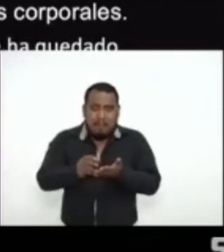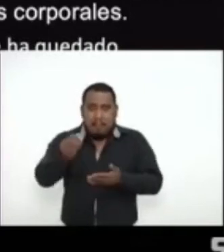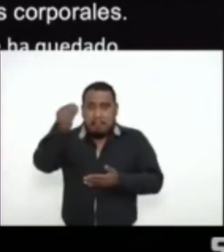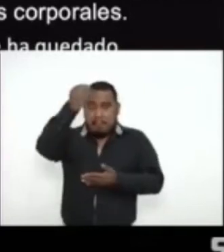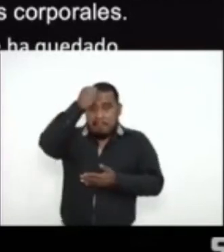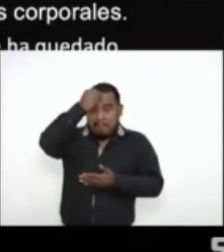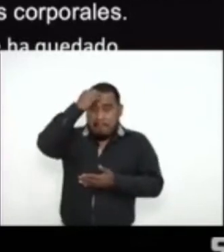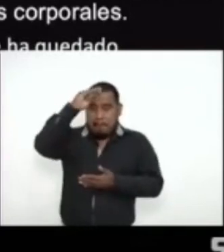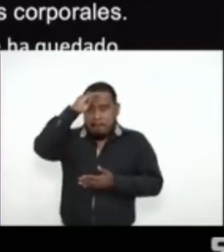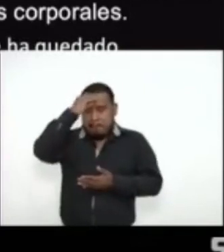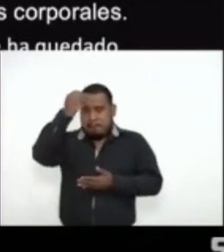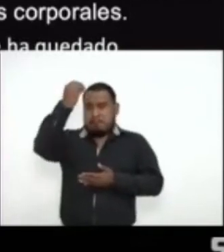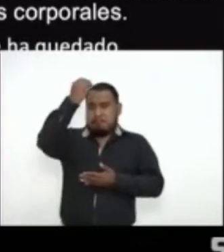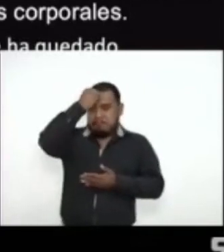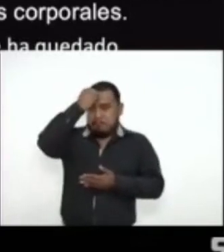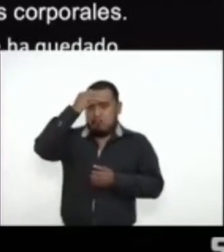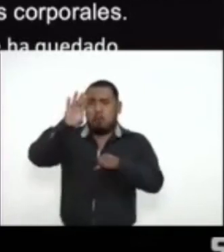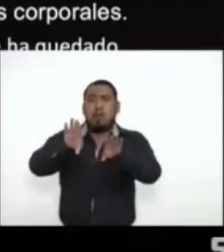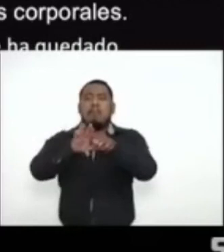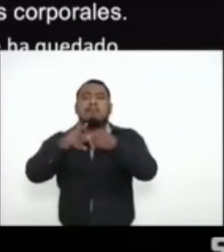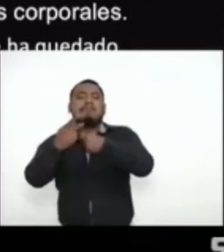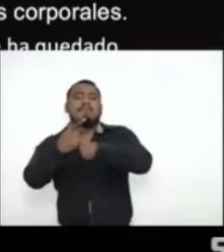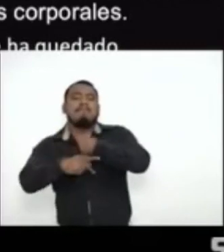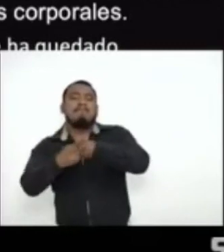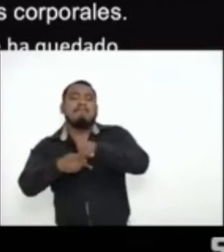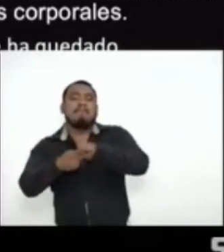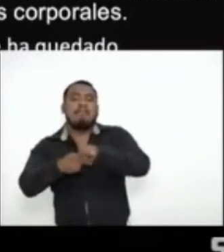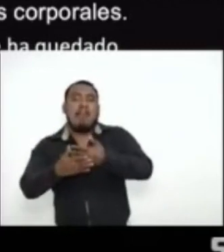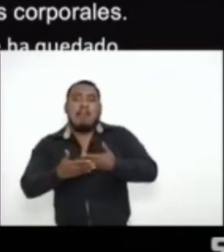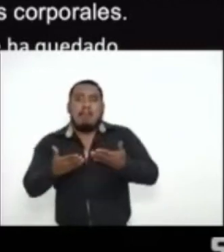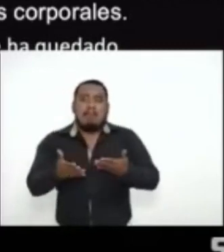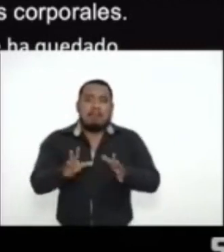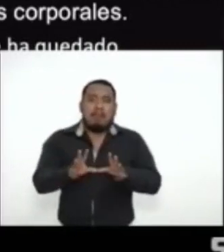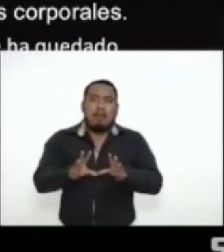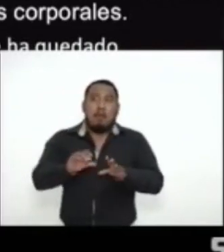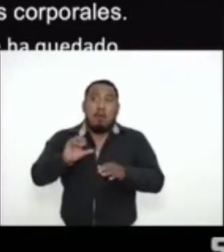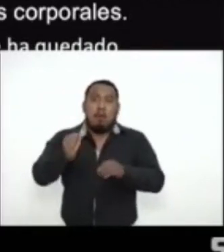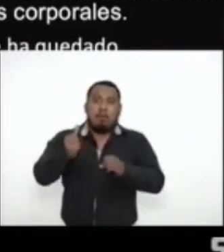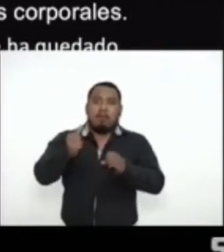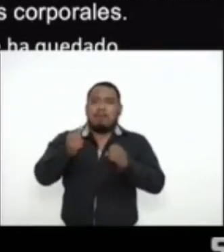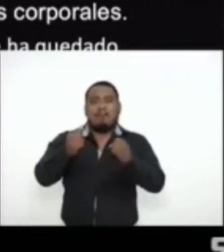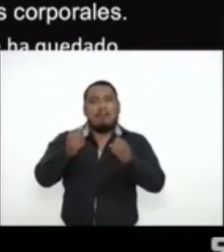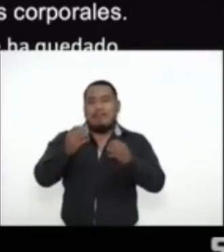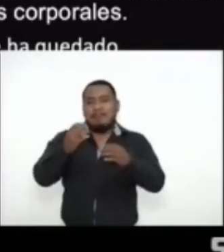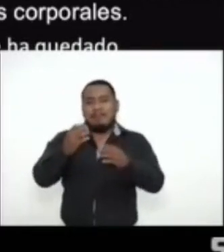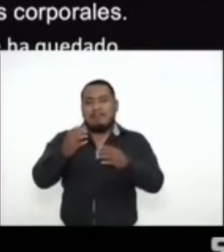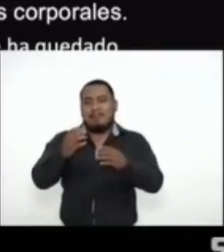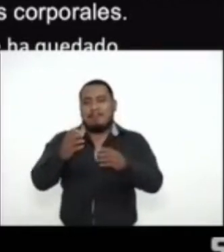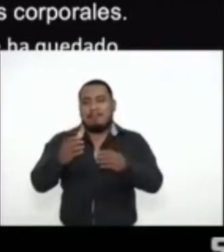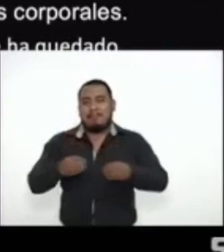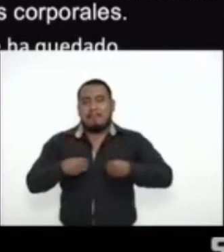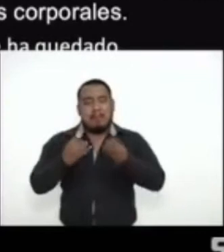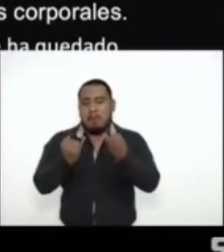un peligro, ¿sí? Y entonces, cuando haya otro biochoc, ese instante,